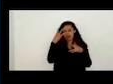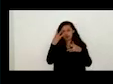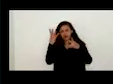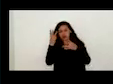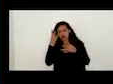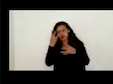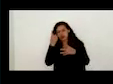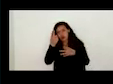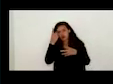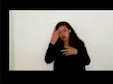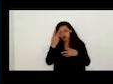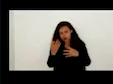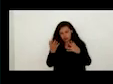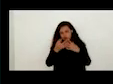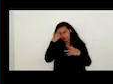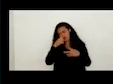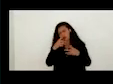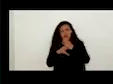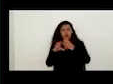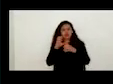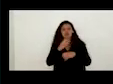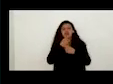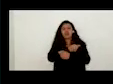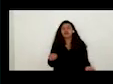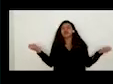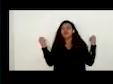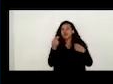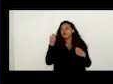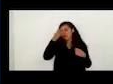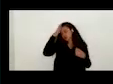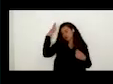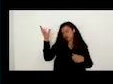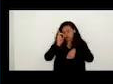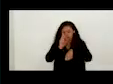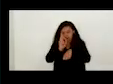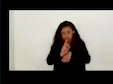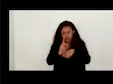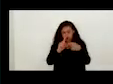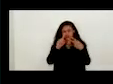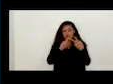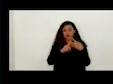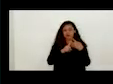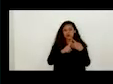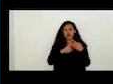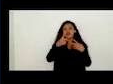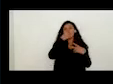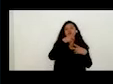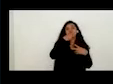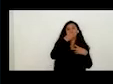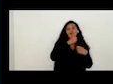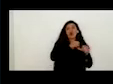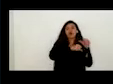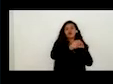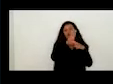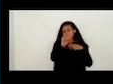que se necesita para los niños y para todo adulto diariamente, que no supla el desayuno, que